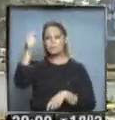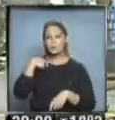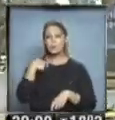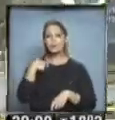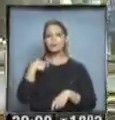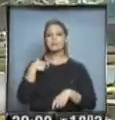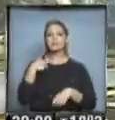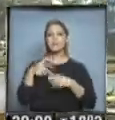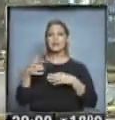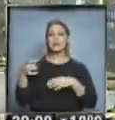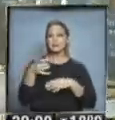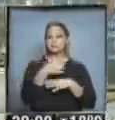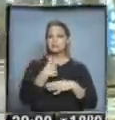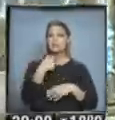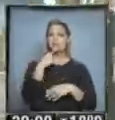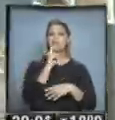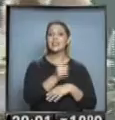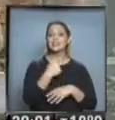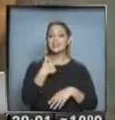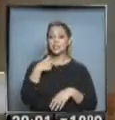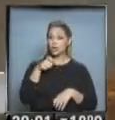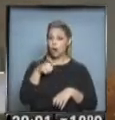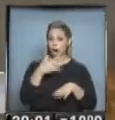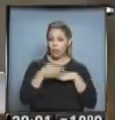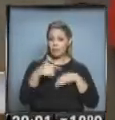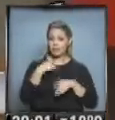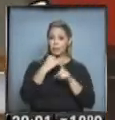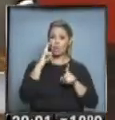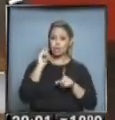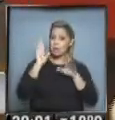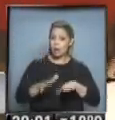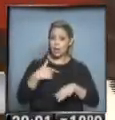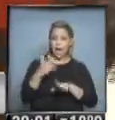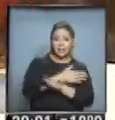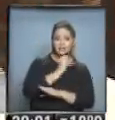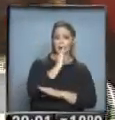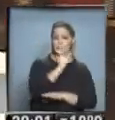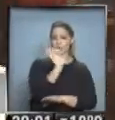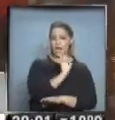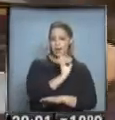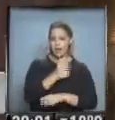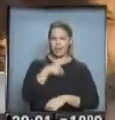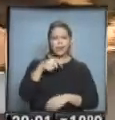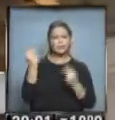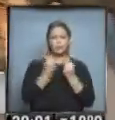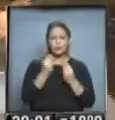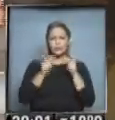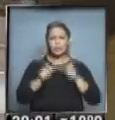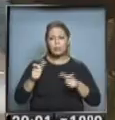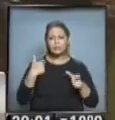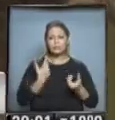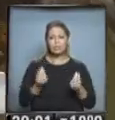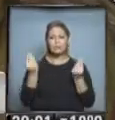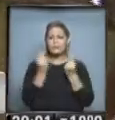de la fraternidad que decidieron parar a partir del mediodía sin previo aviso. Aquí la cantidad de gente se